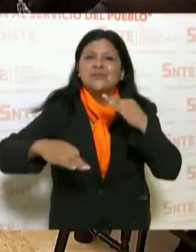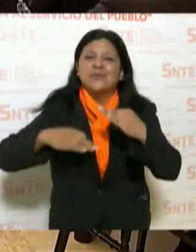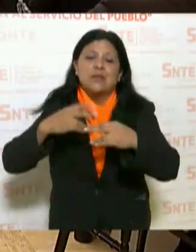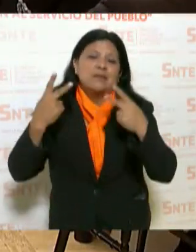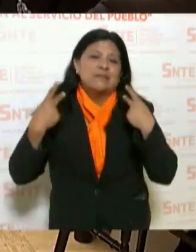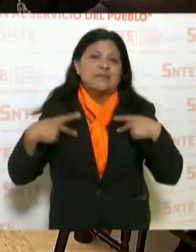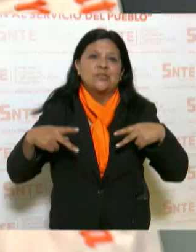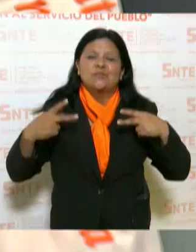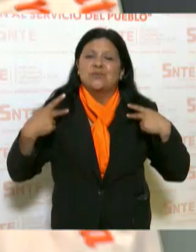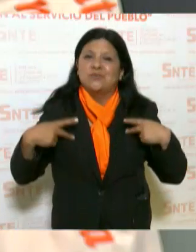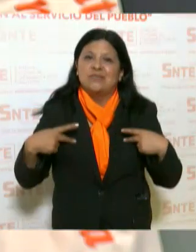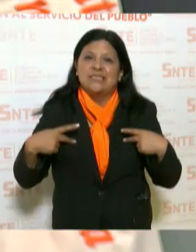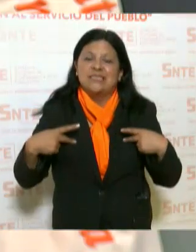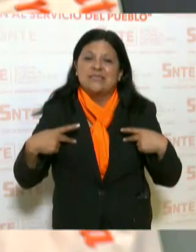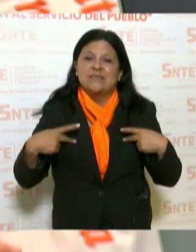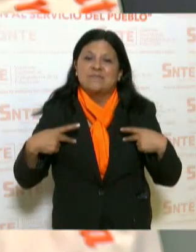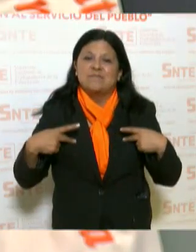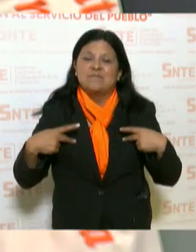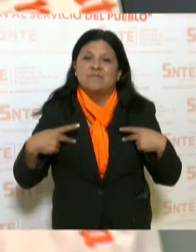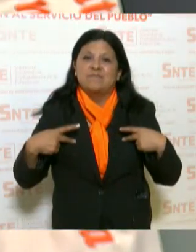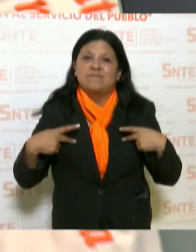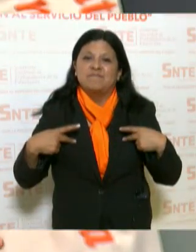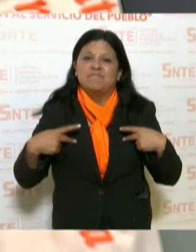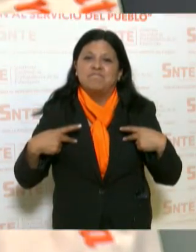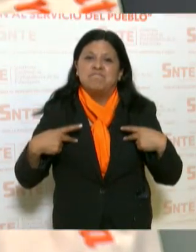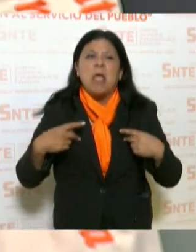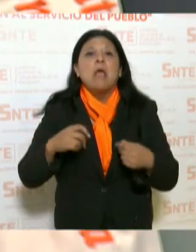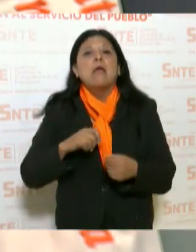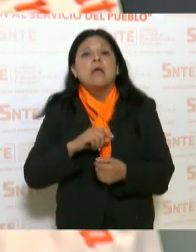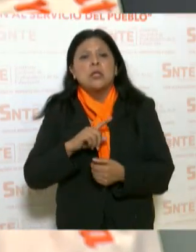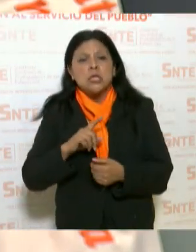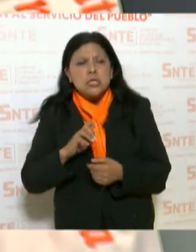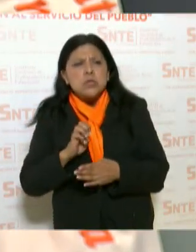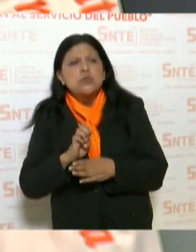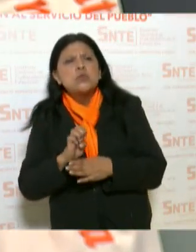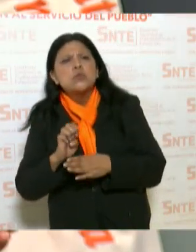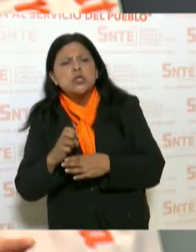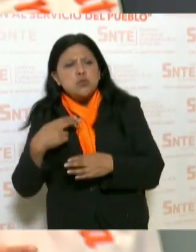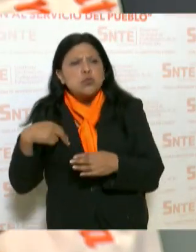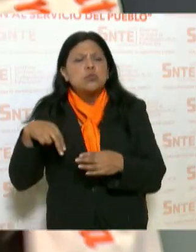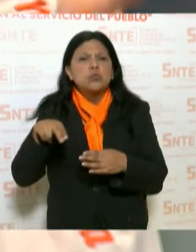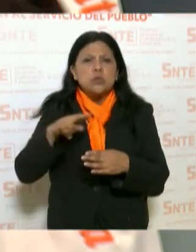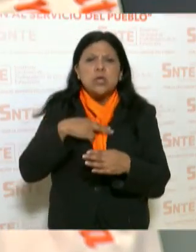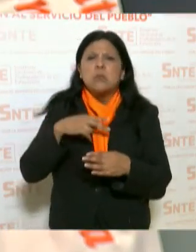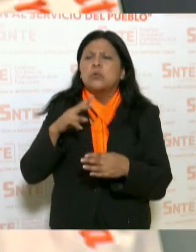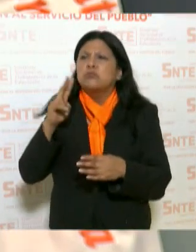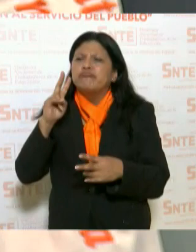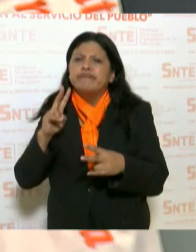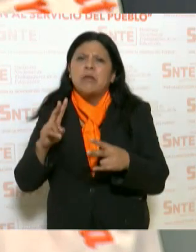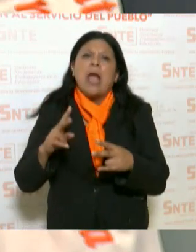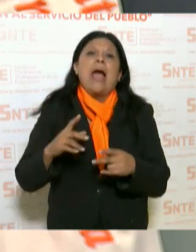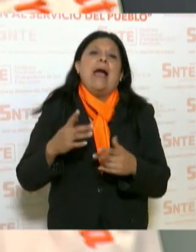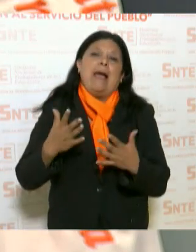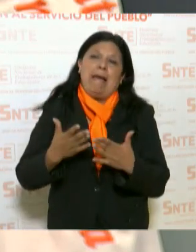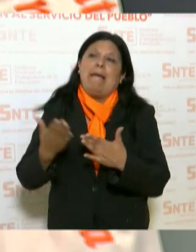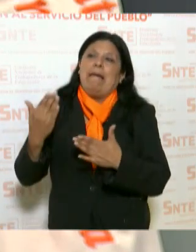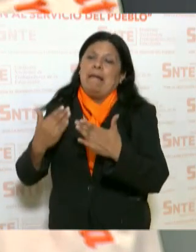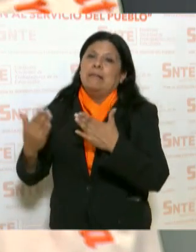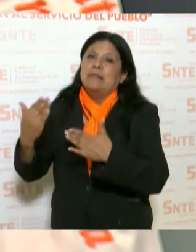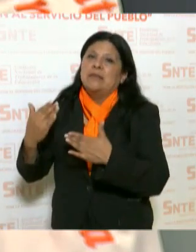Entonces, fueron preparando el terreno con toda una campaña de desprestigio al Magisterio